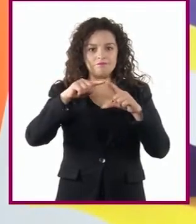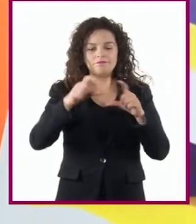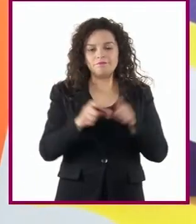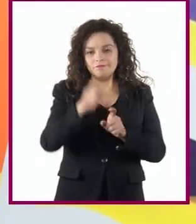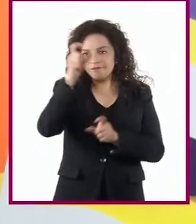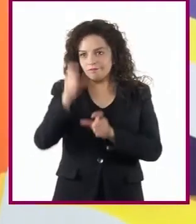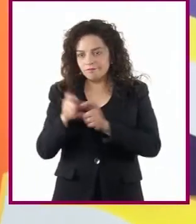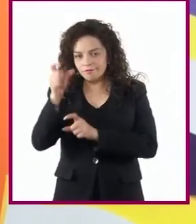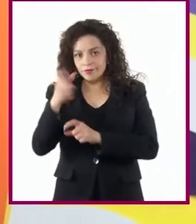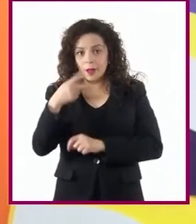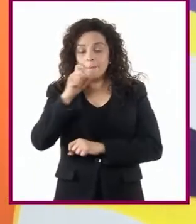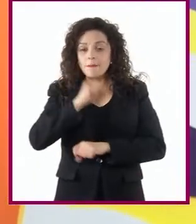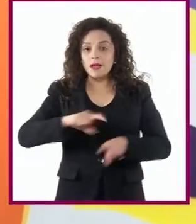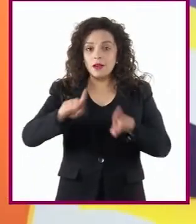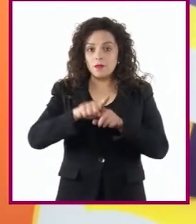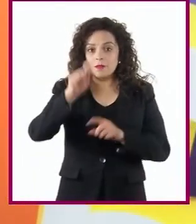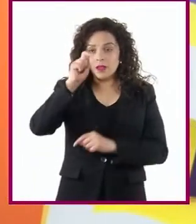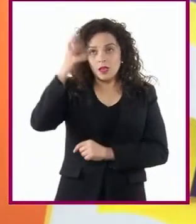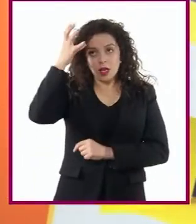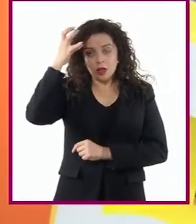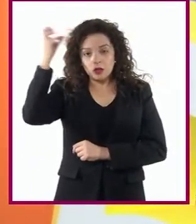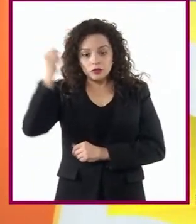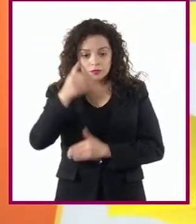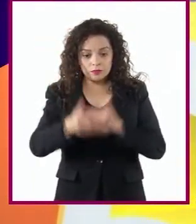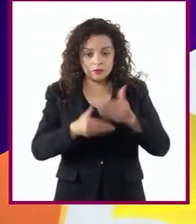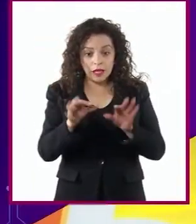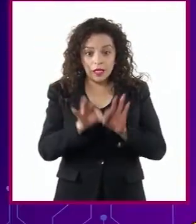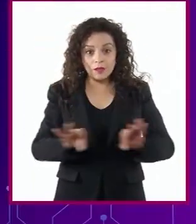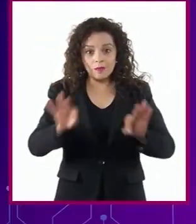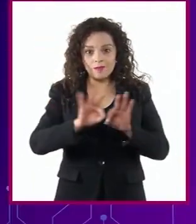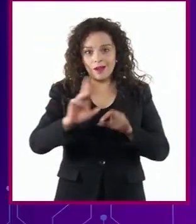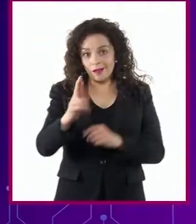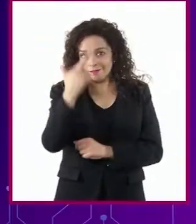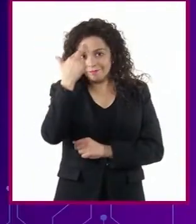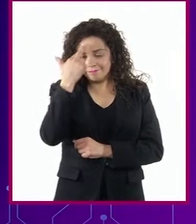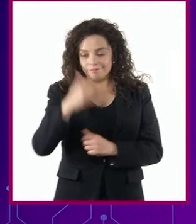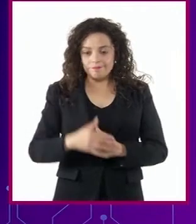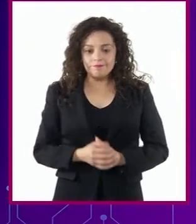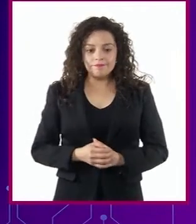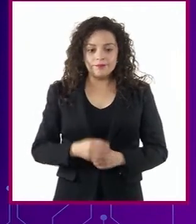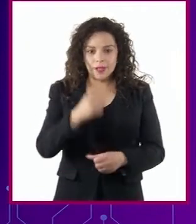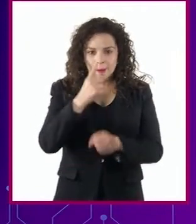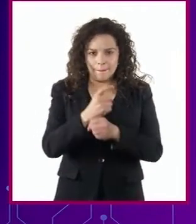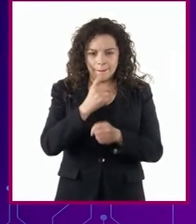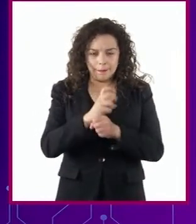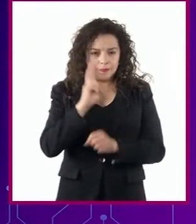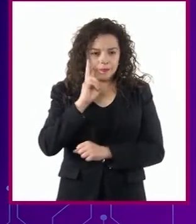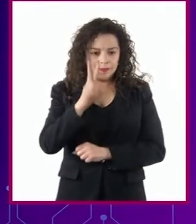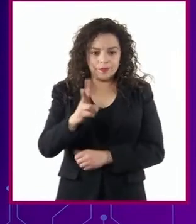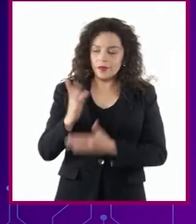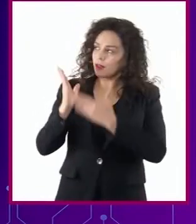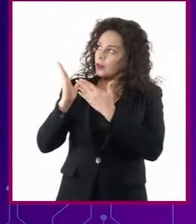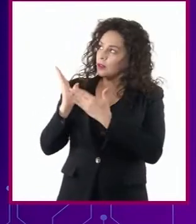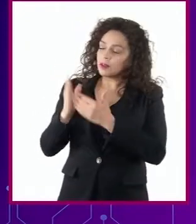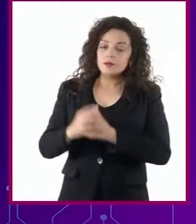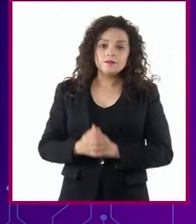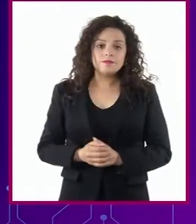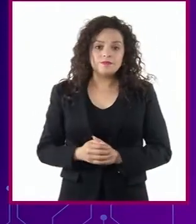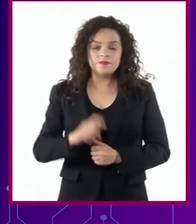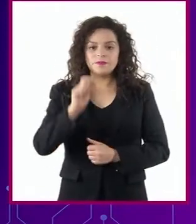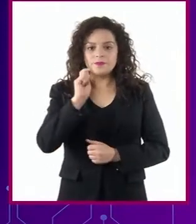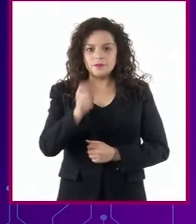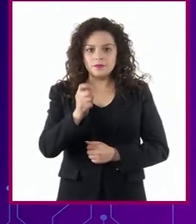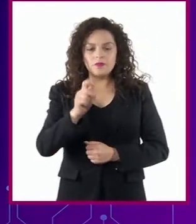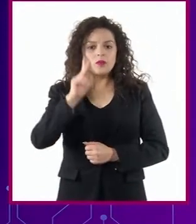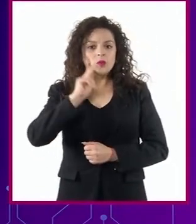recordando conceptos y procedimientos importantes. Situación 1. Las puntuaciones que se obtuvieron en